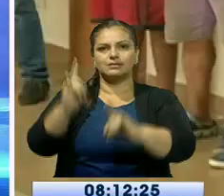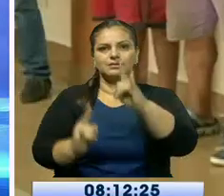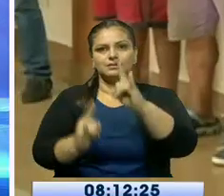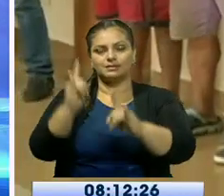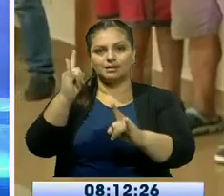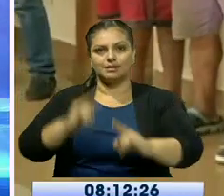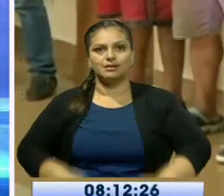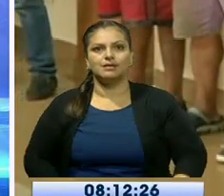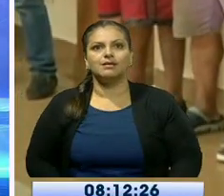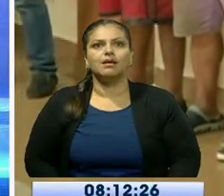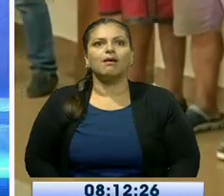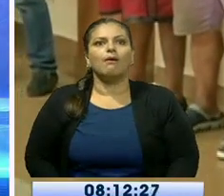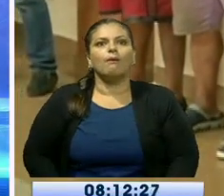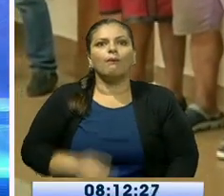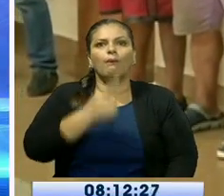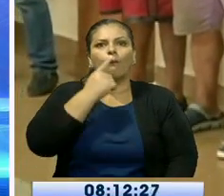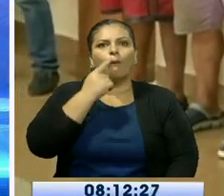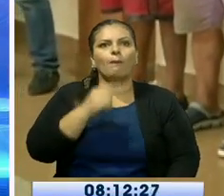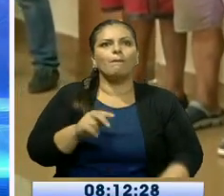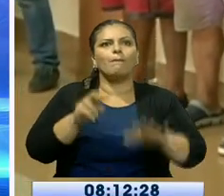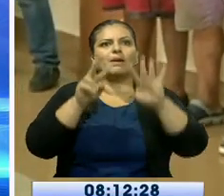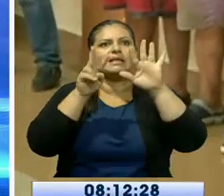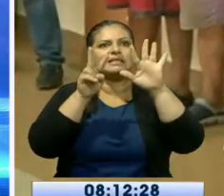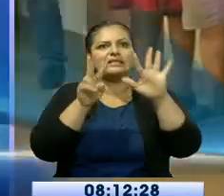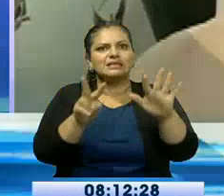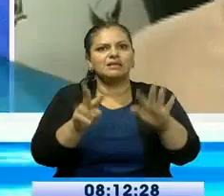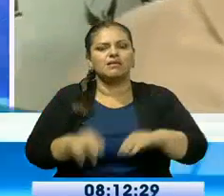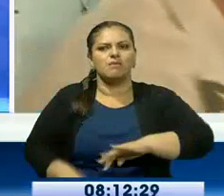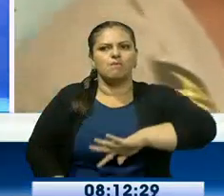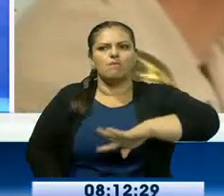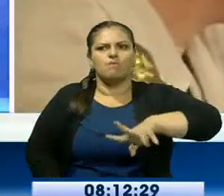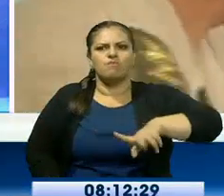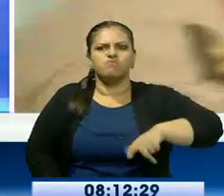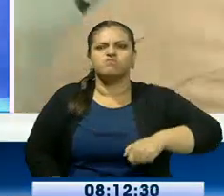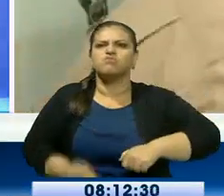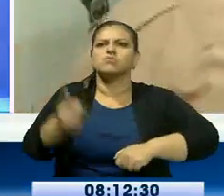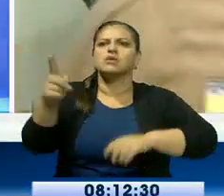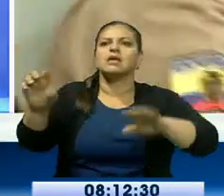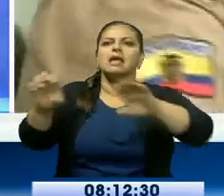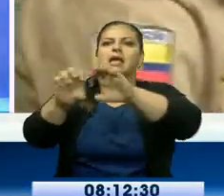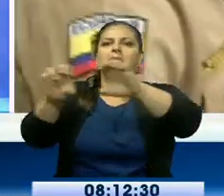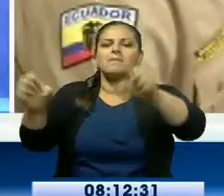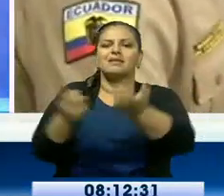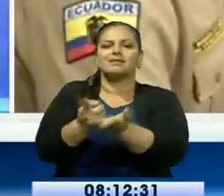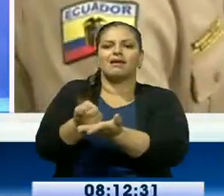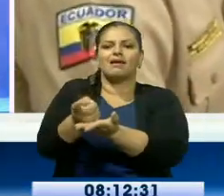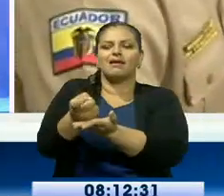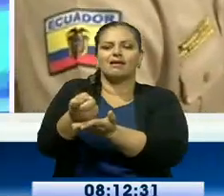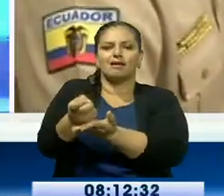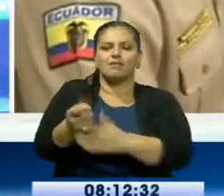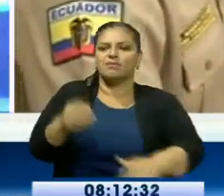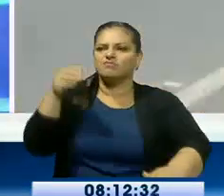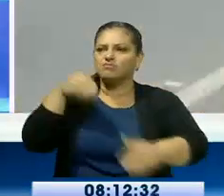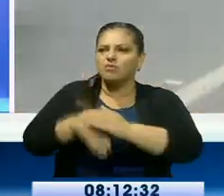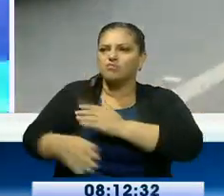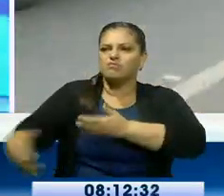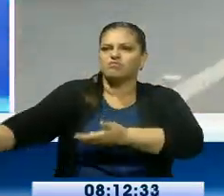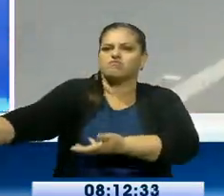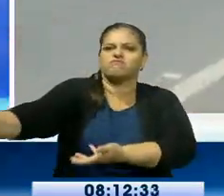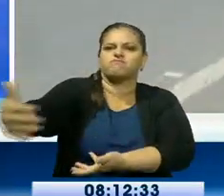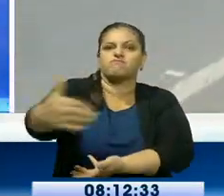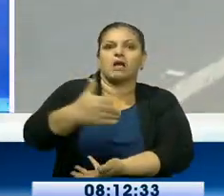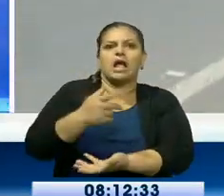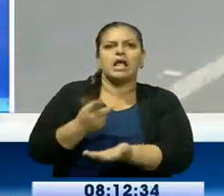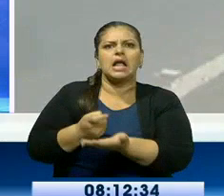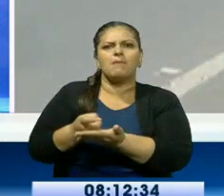Los encontraron con las manos en los camarones. Así informó la Policía Nacional luego del operativo que se realizó en el kilómetro 6 de